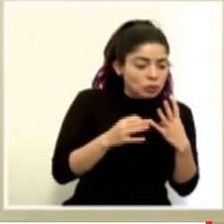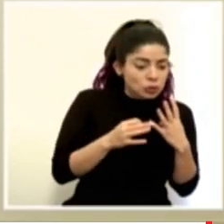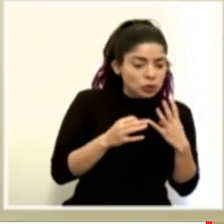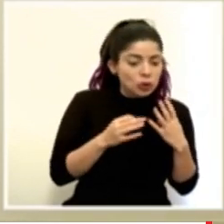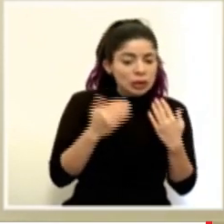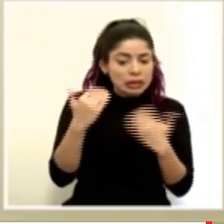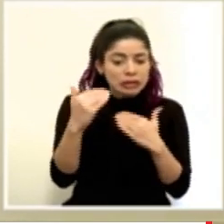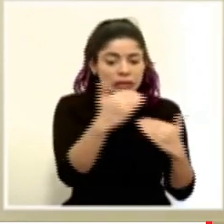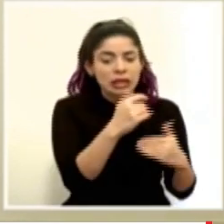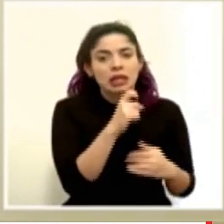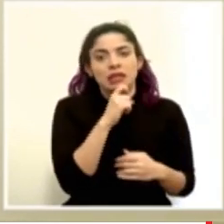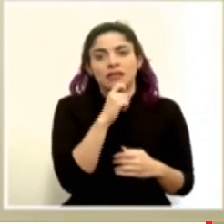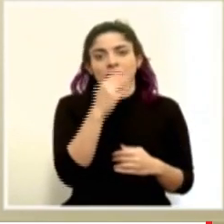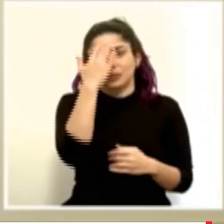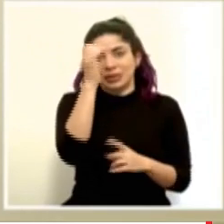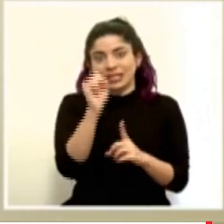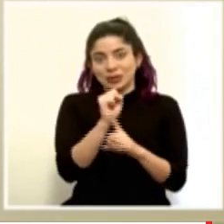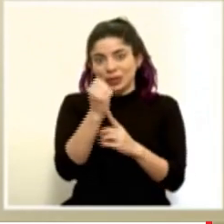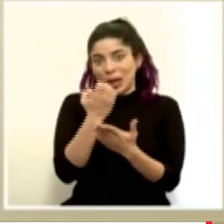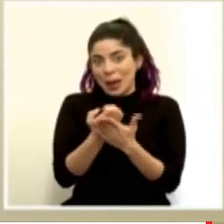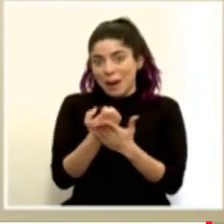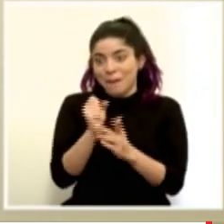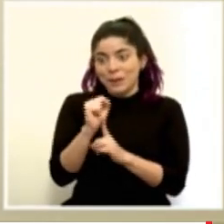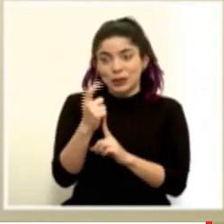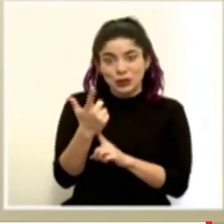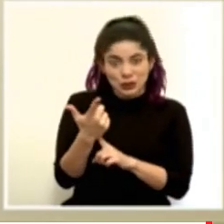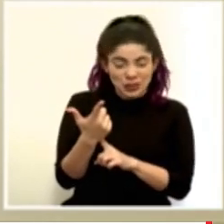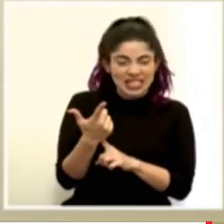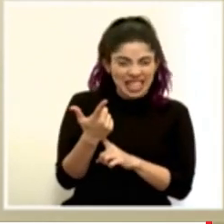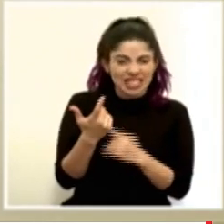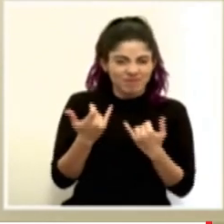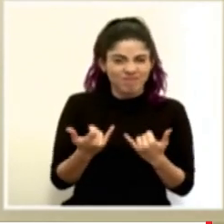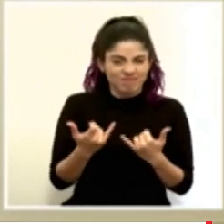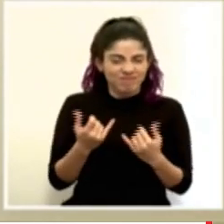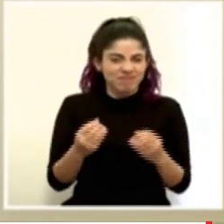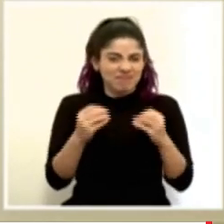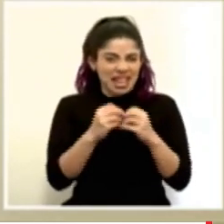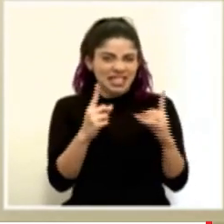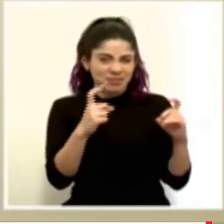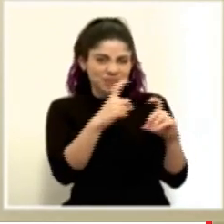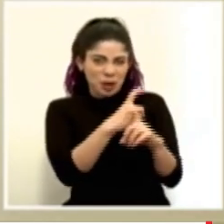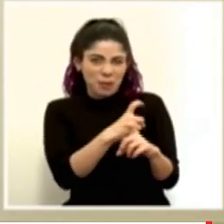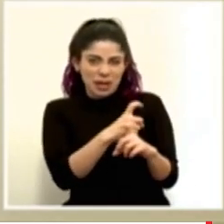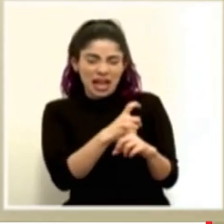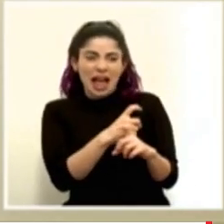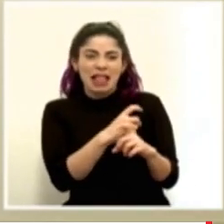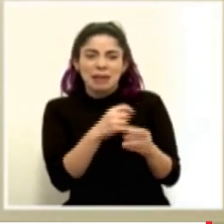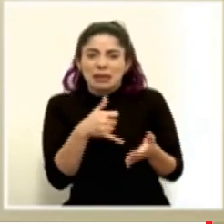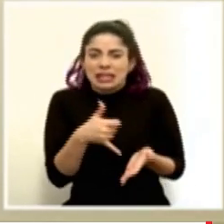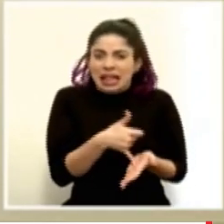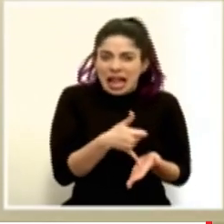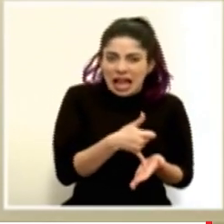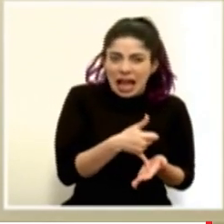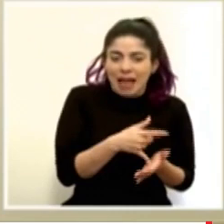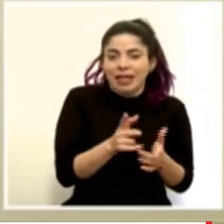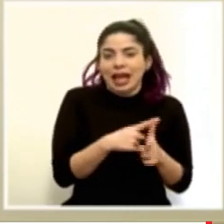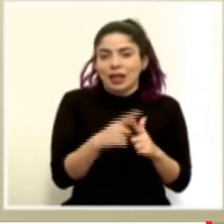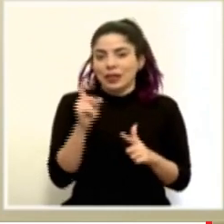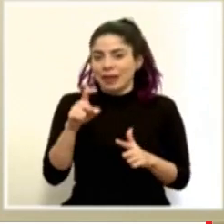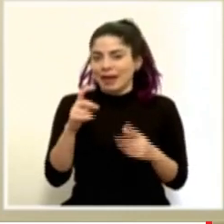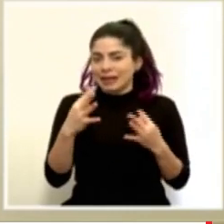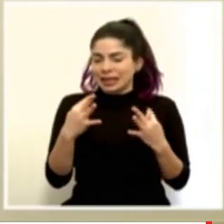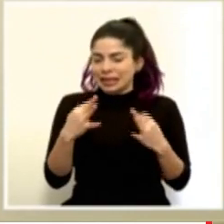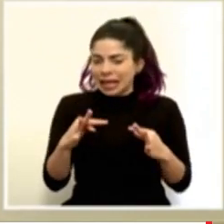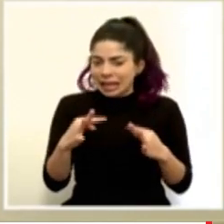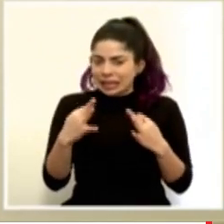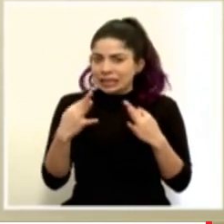haciendo martillazos porque también la situación económica y social se vuelve bastante compleja, bastante delicada y tenemos que